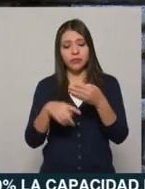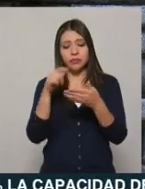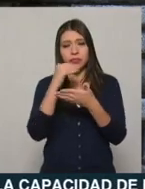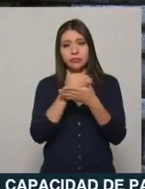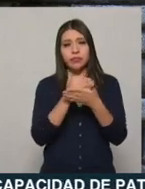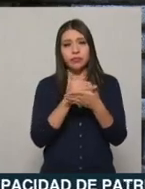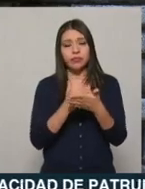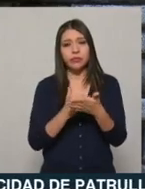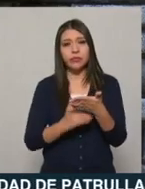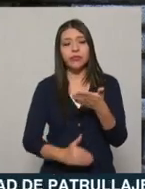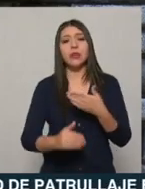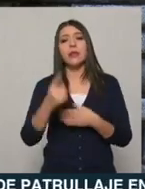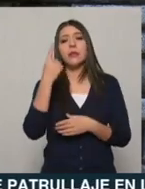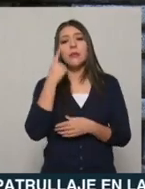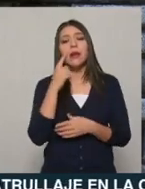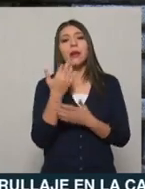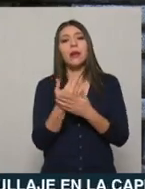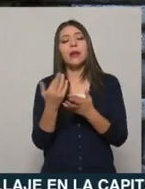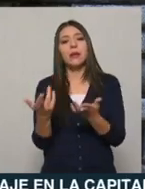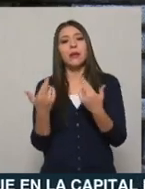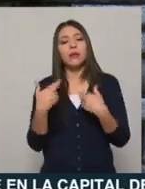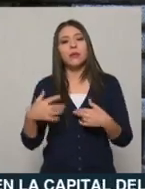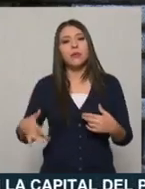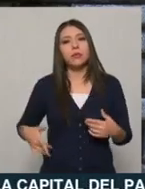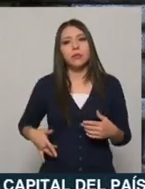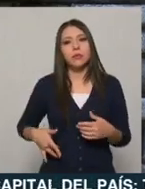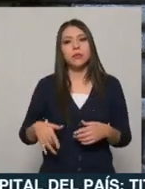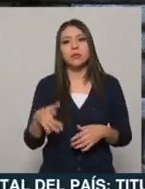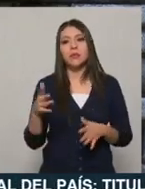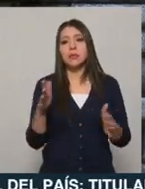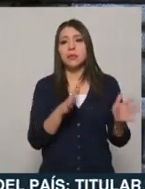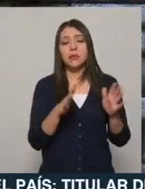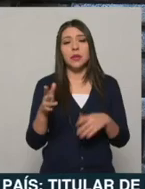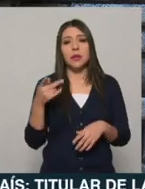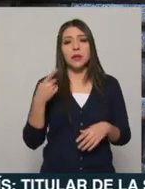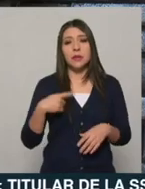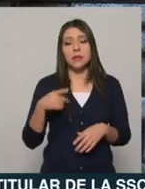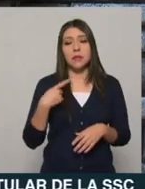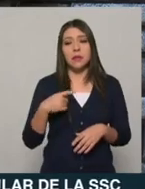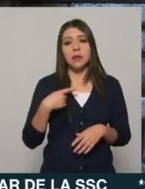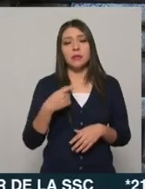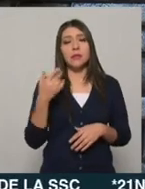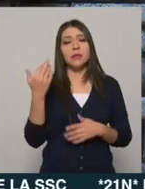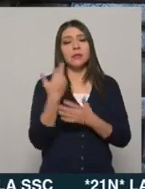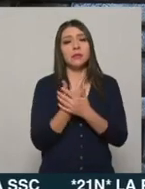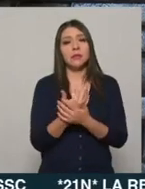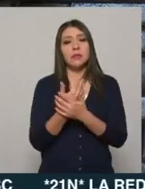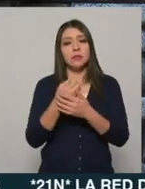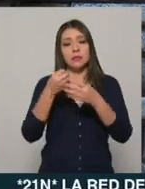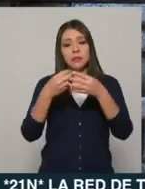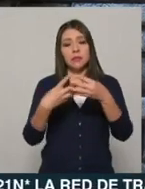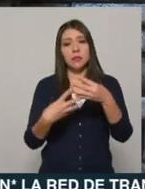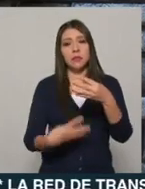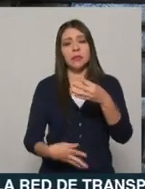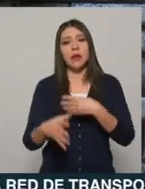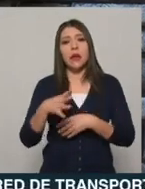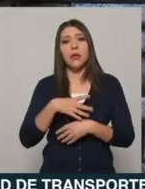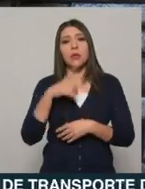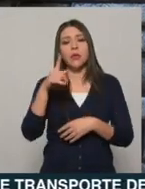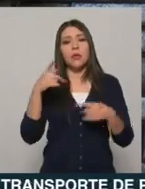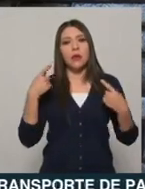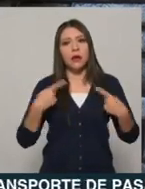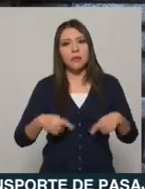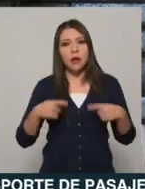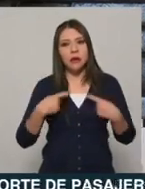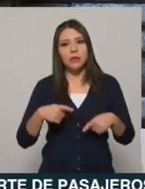posibles acceder a este tipo de programas. Aproximadamente un tercio de los pacientes permanecen en una lista de espera teniendo un ser querido, un